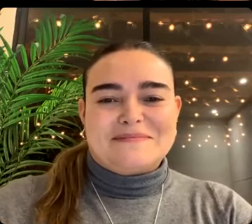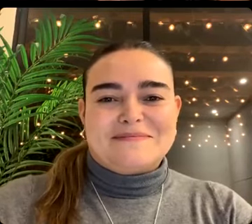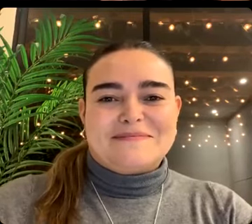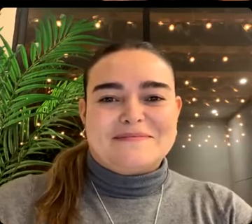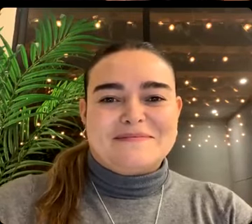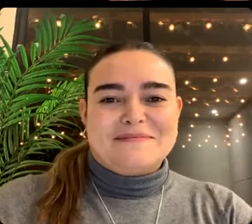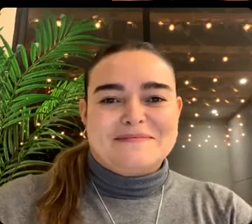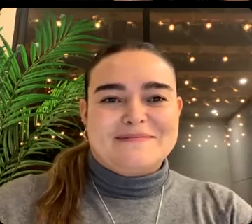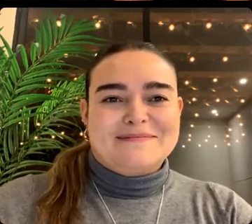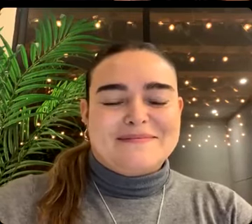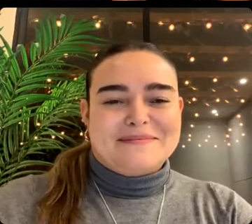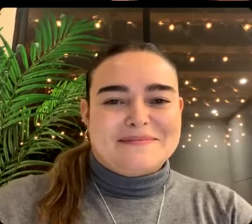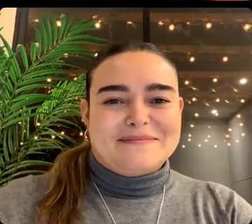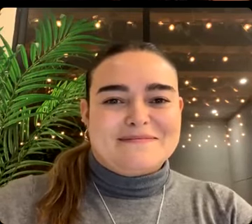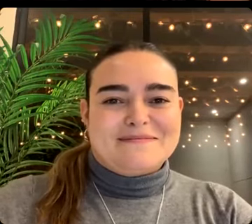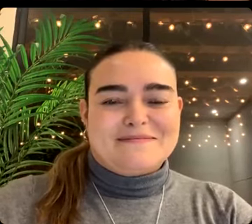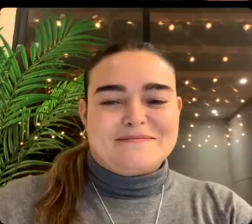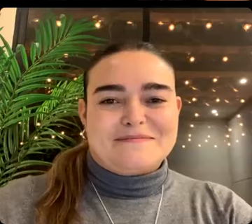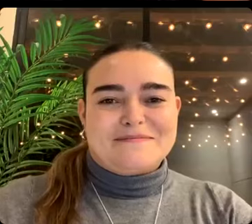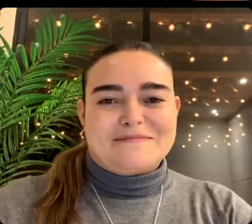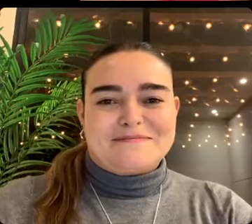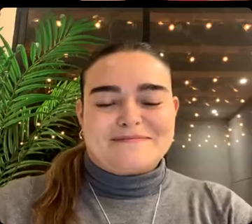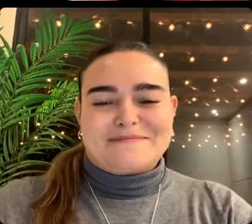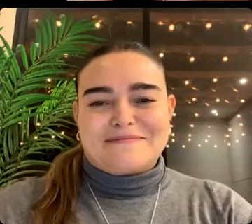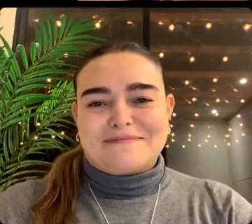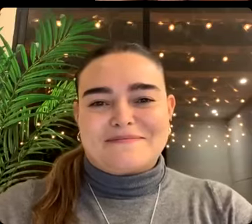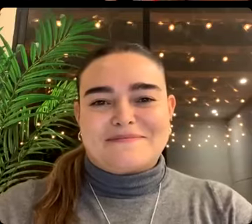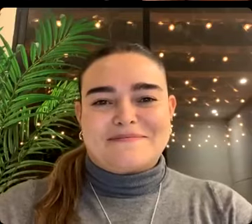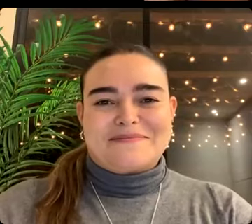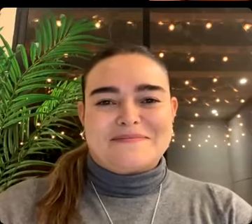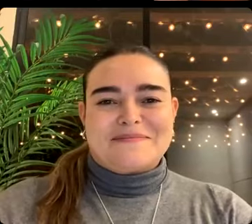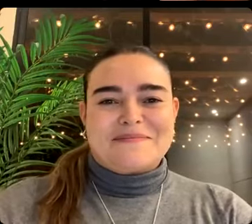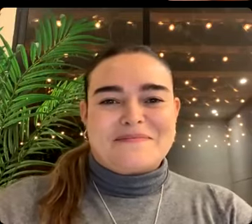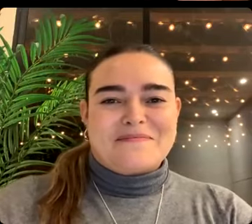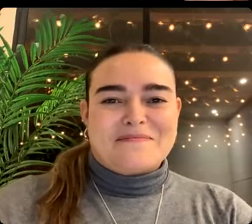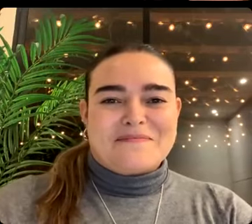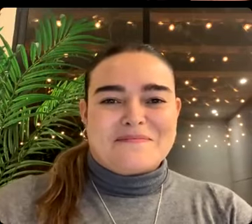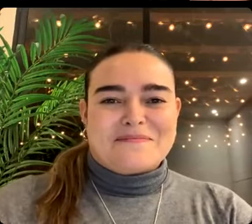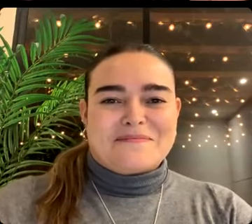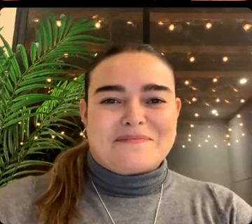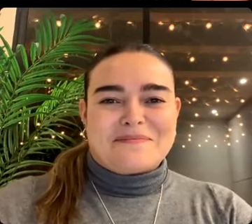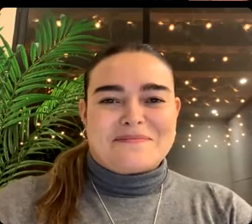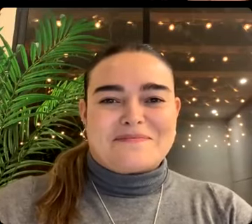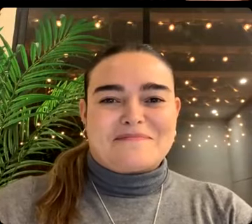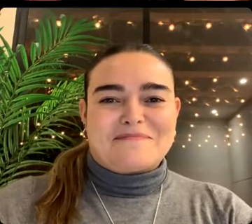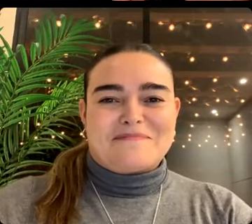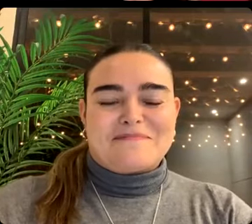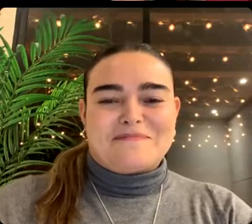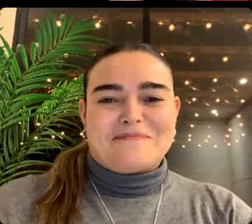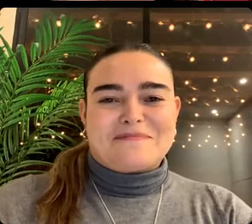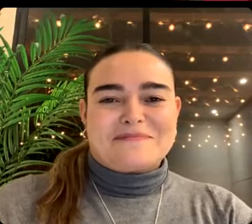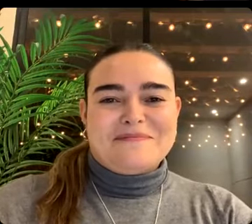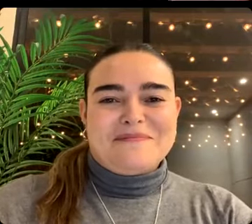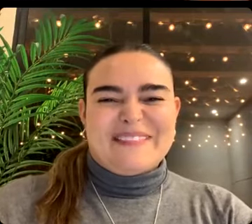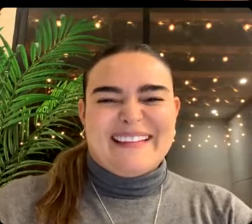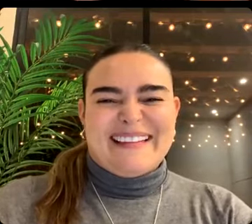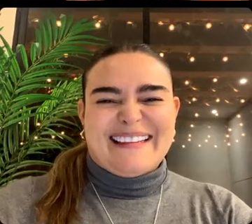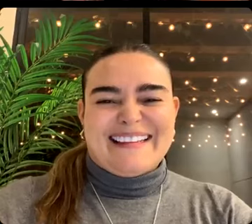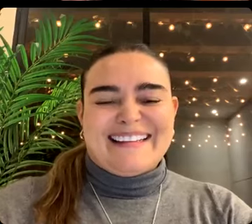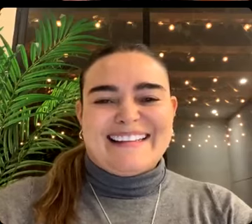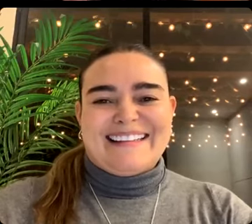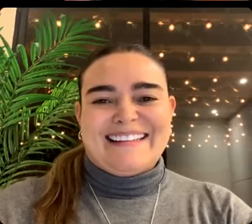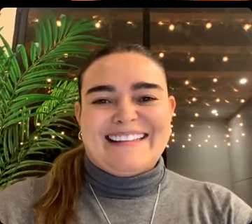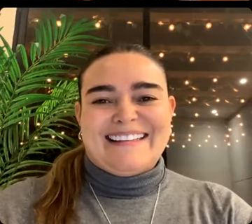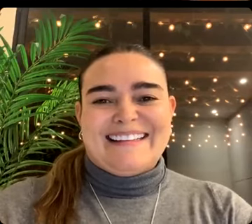la categoría Filminuto Vertical de Monticello, ¿listo? Que eso es una experiencia gastronómica en cualquier lugar del